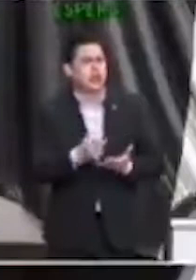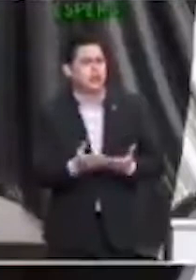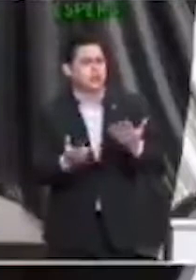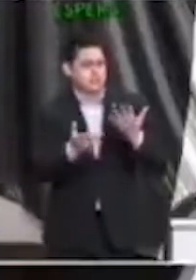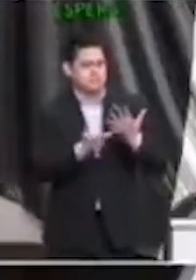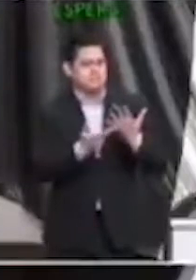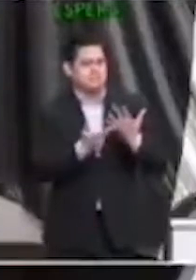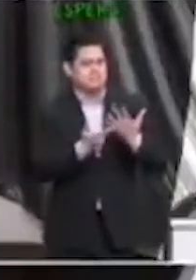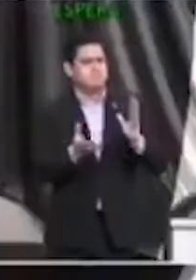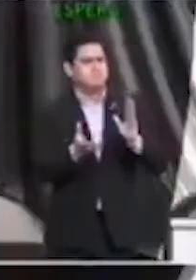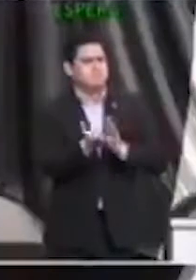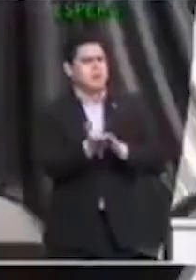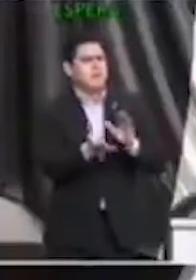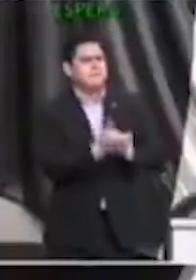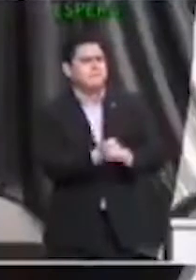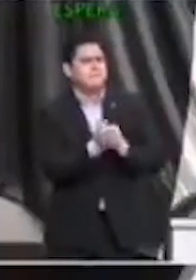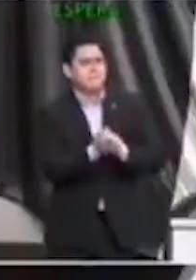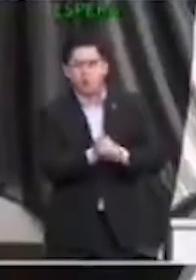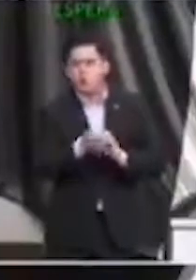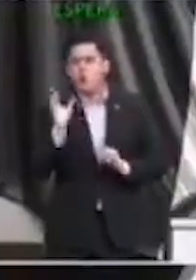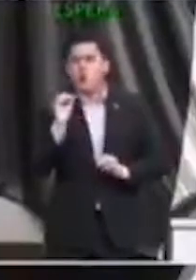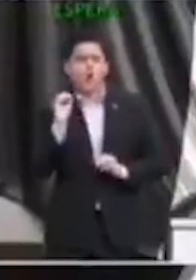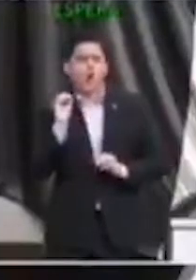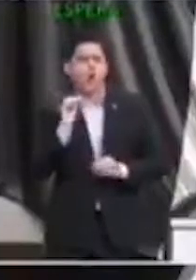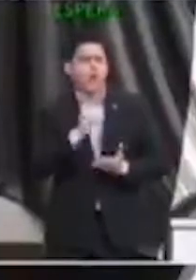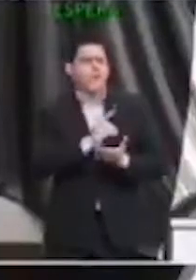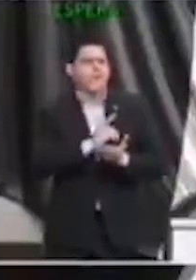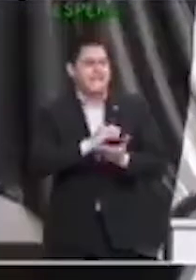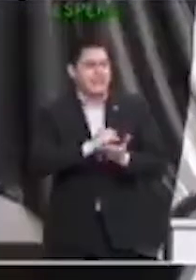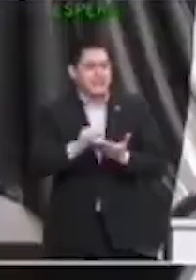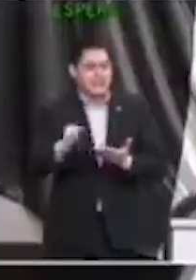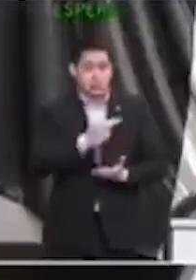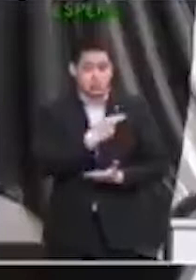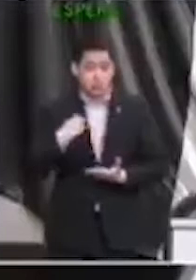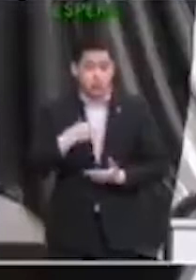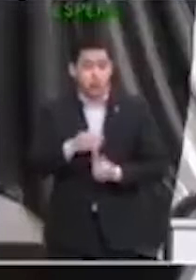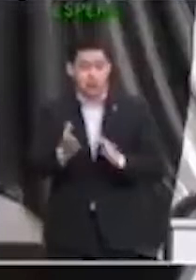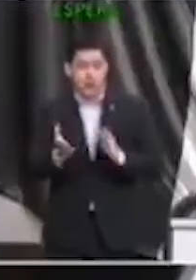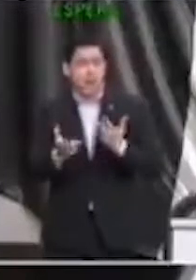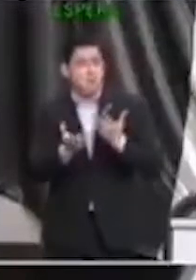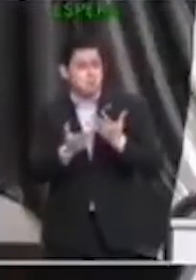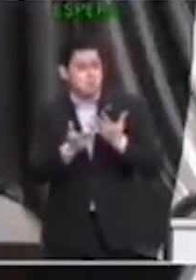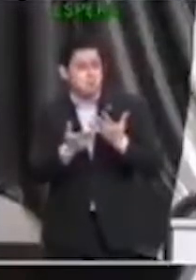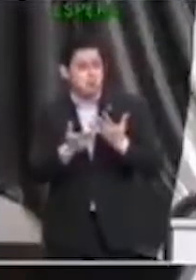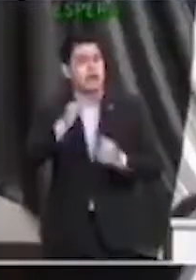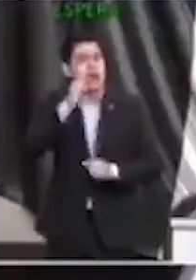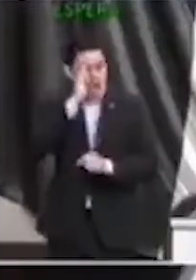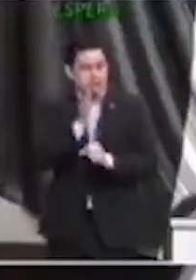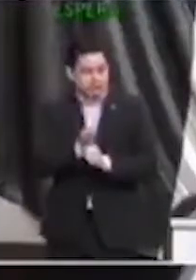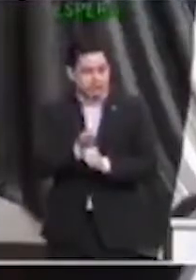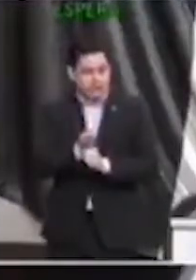pedirle matrimonio a su esposa o cuando nosotros tomamos la decisión de aceptar la propuesta de matrimonio de nuestros